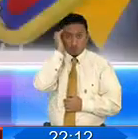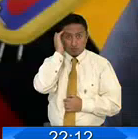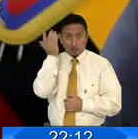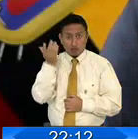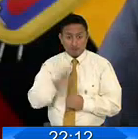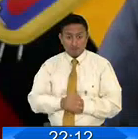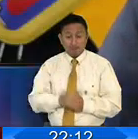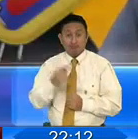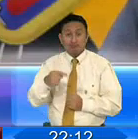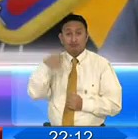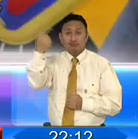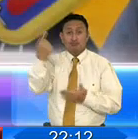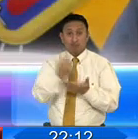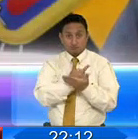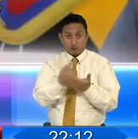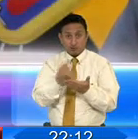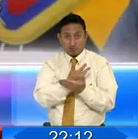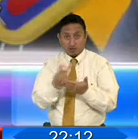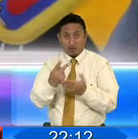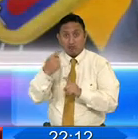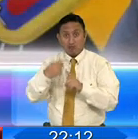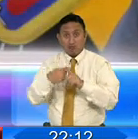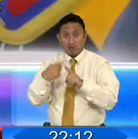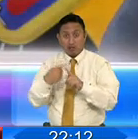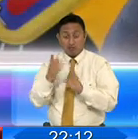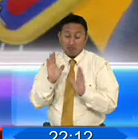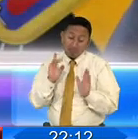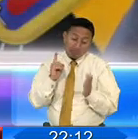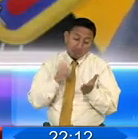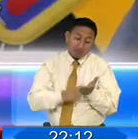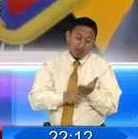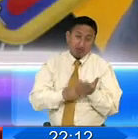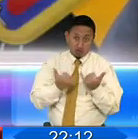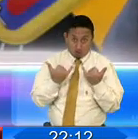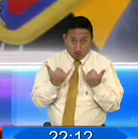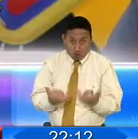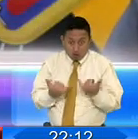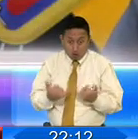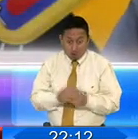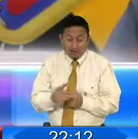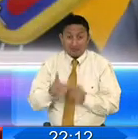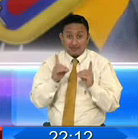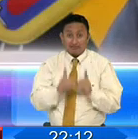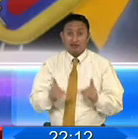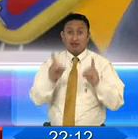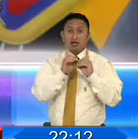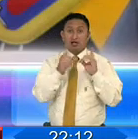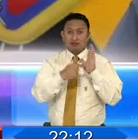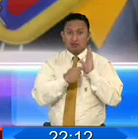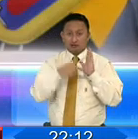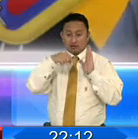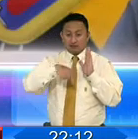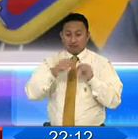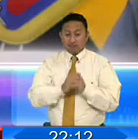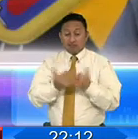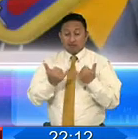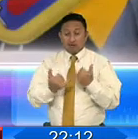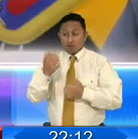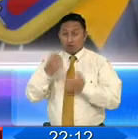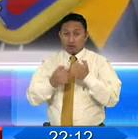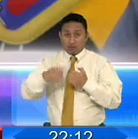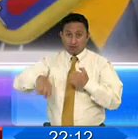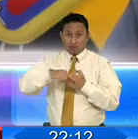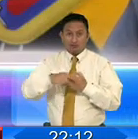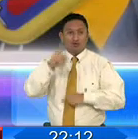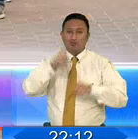En próximas semanas, en próximos meses, se lo podría analizar, pero hoy por hoy, con las cifras que tenemos y con la situación epidemiológica, creo que no